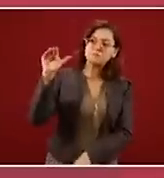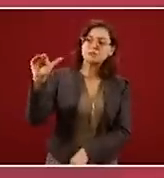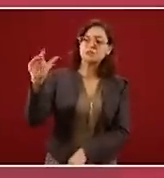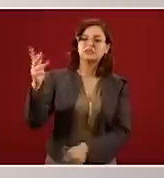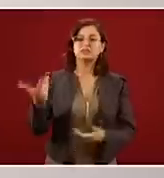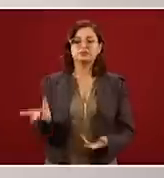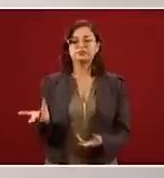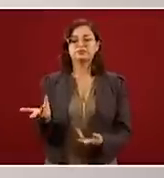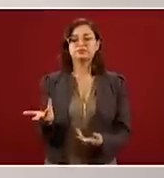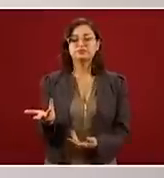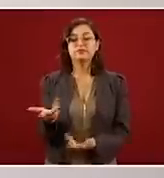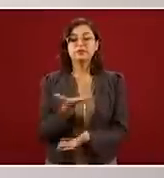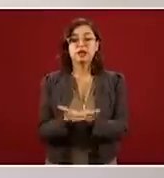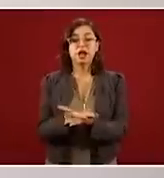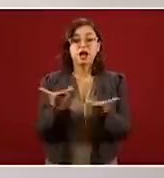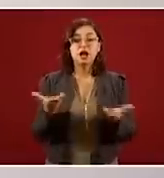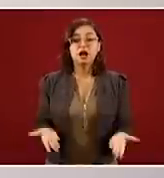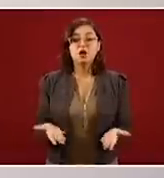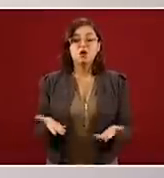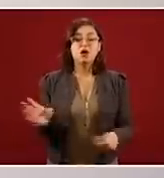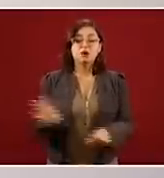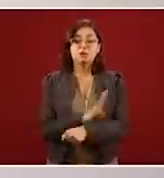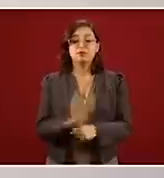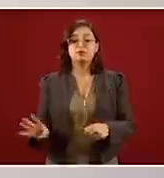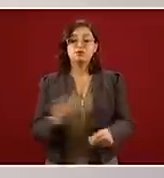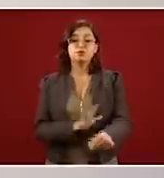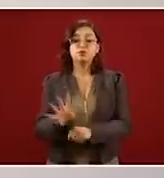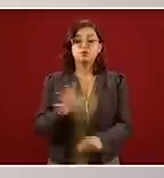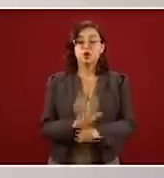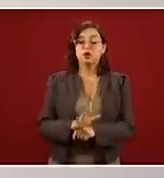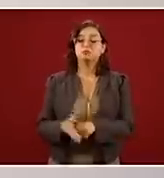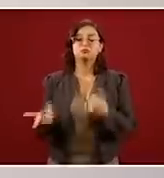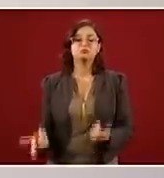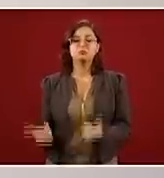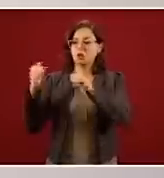Hay la ventaja ahora que no hay consigna.